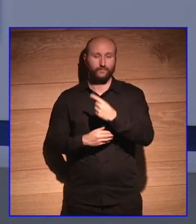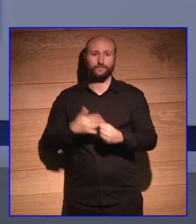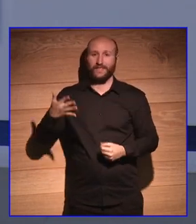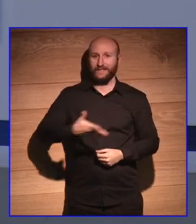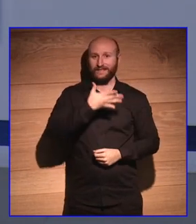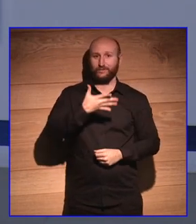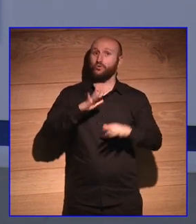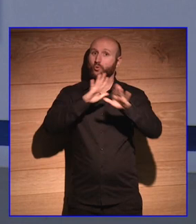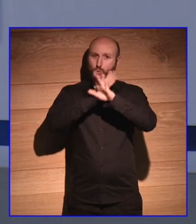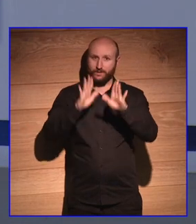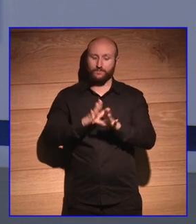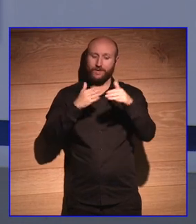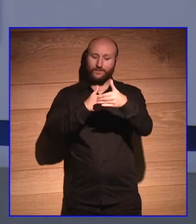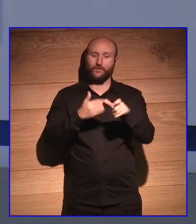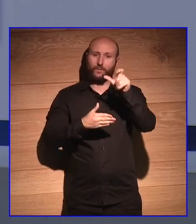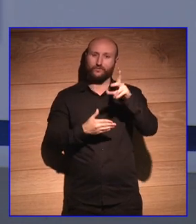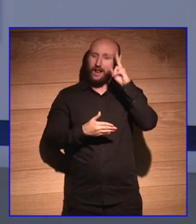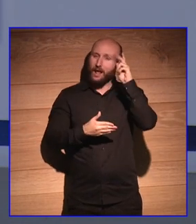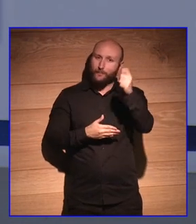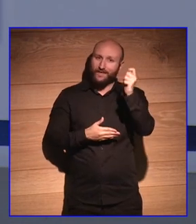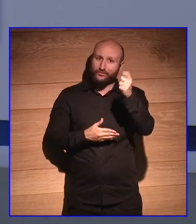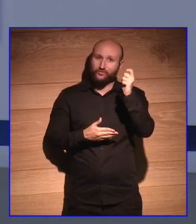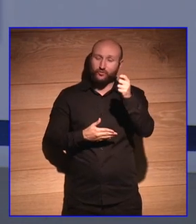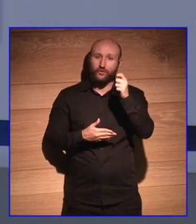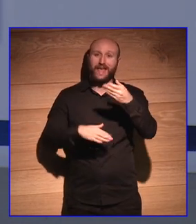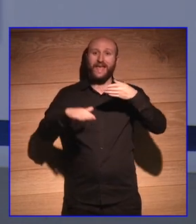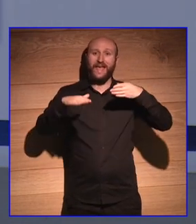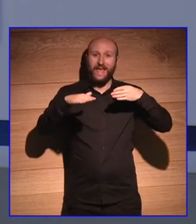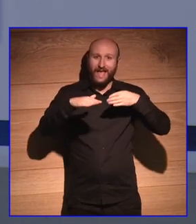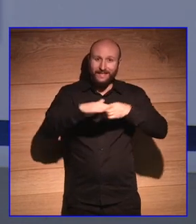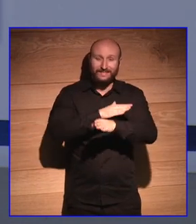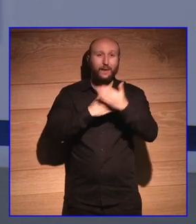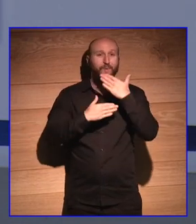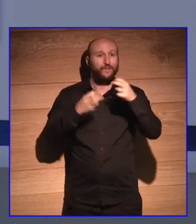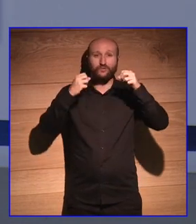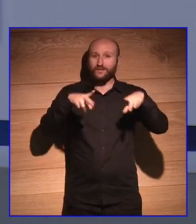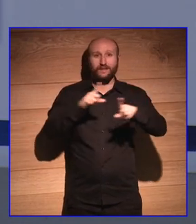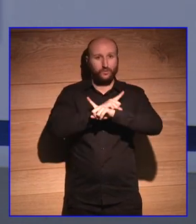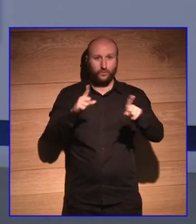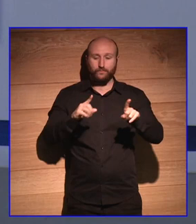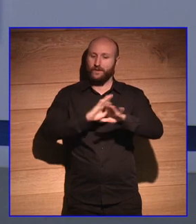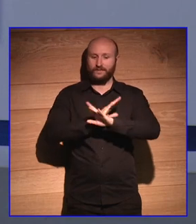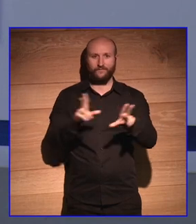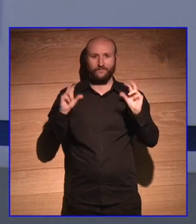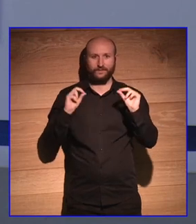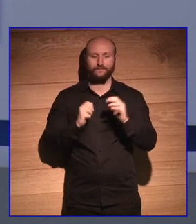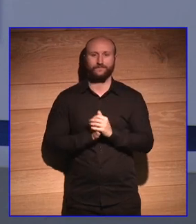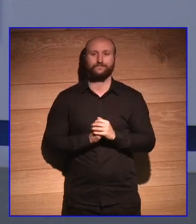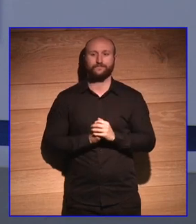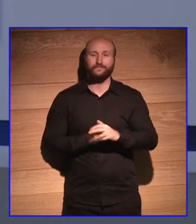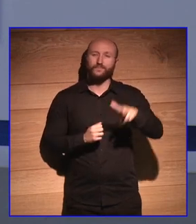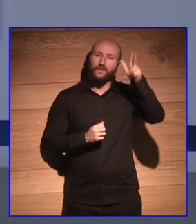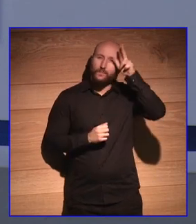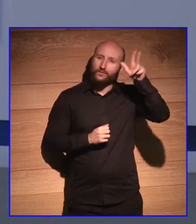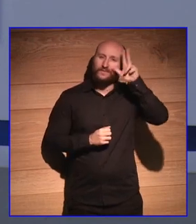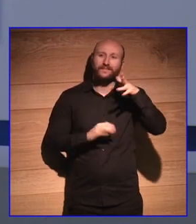que en la habitación de la pensionada no entrara nadie sin su permiso cierro cita la hipótesis más probable es